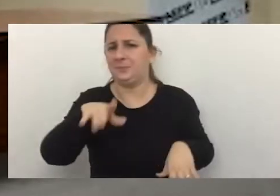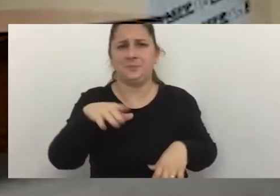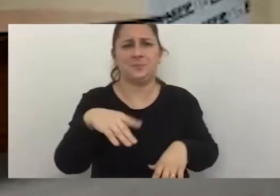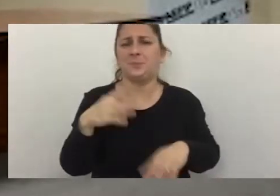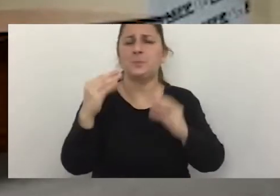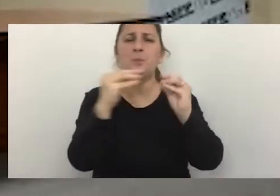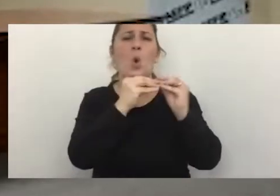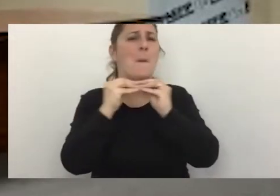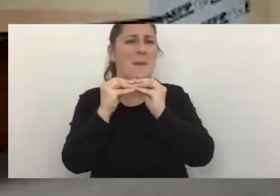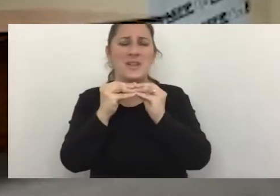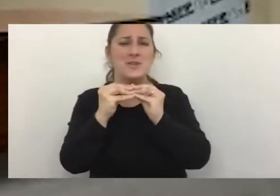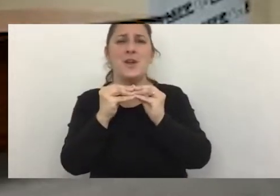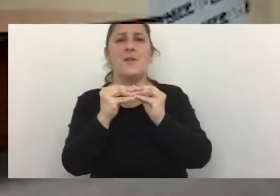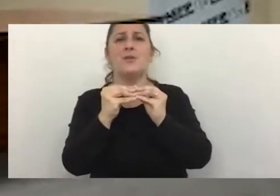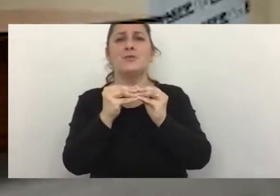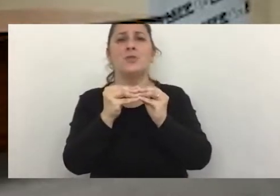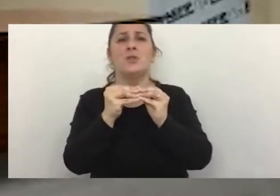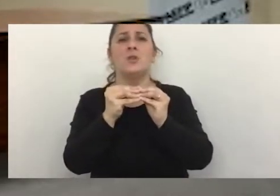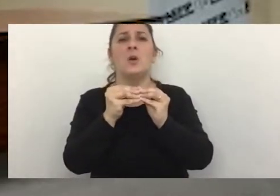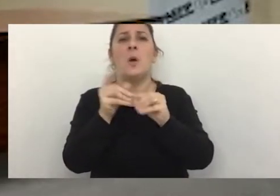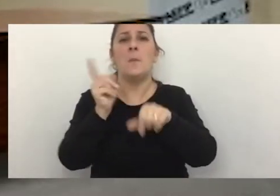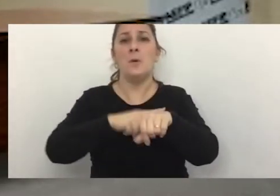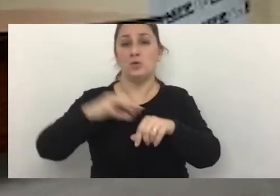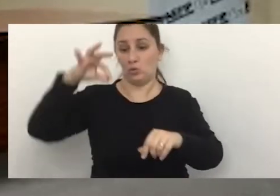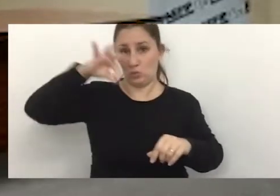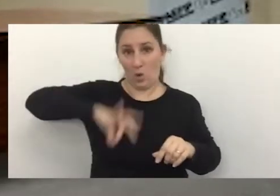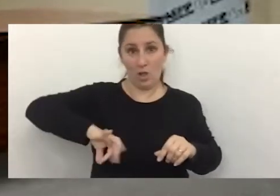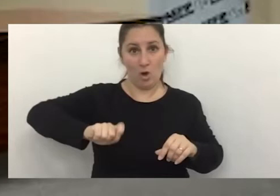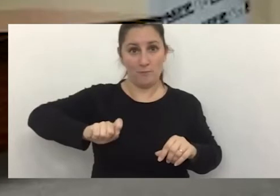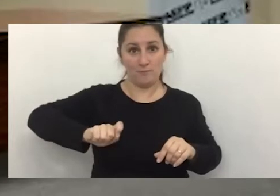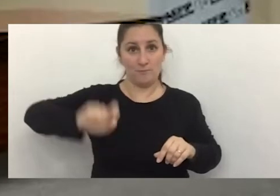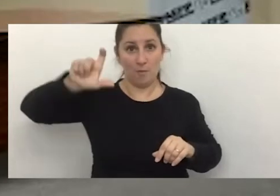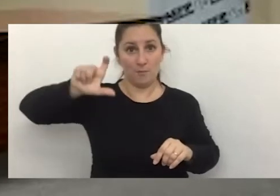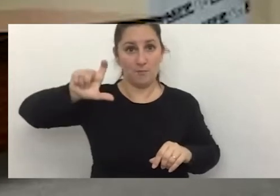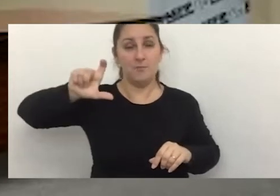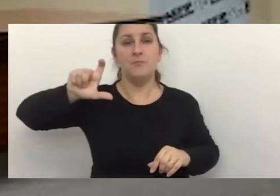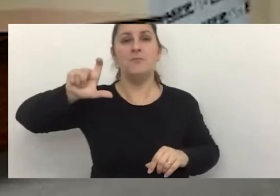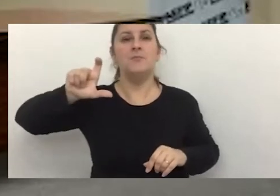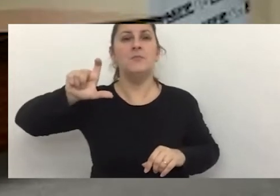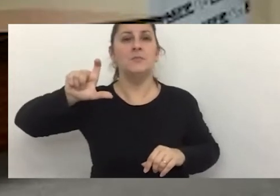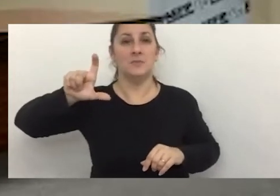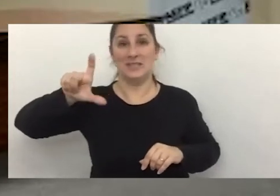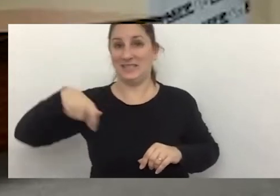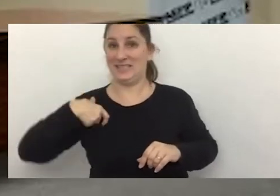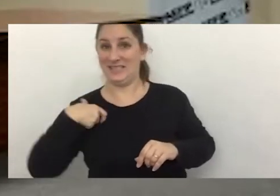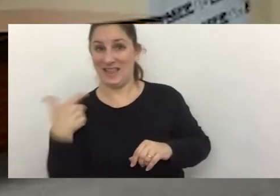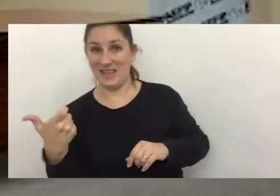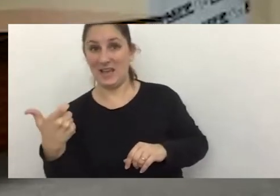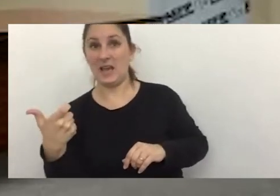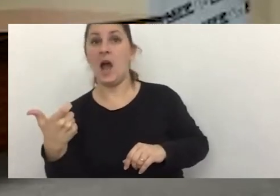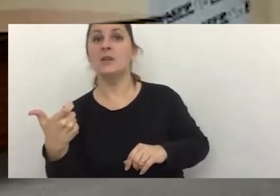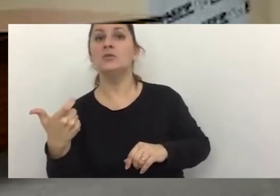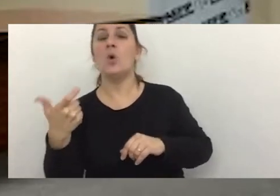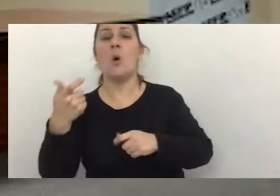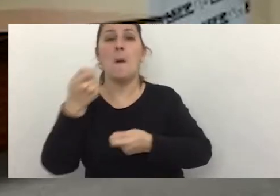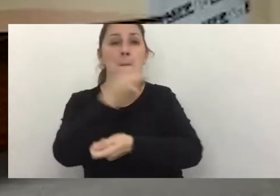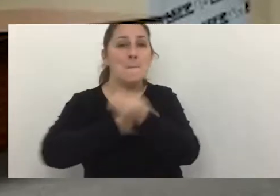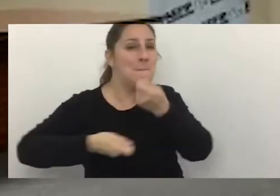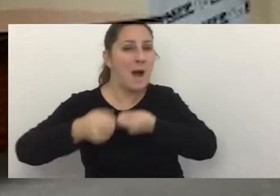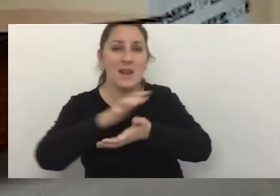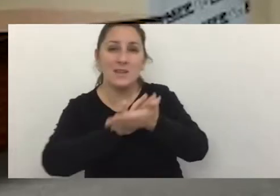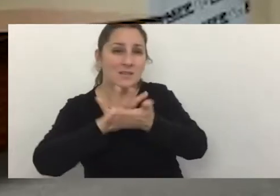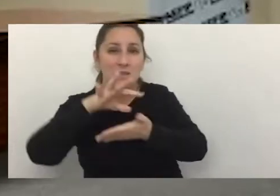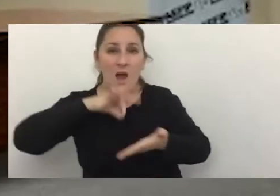que se enteró del aumento salarial, que el sindicato tuvo la paritaria, salió el